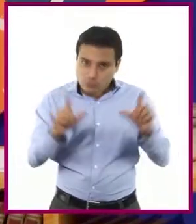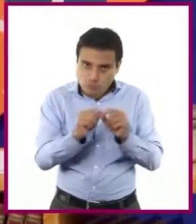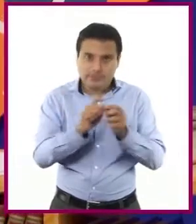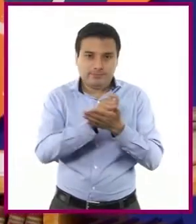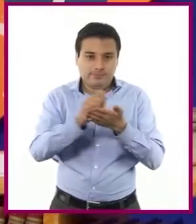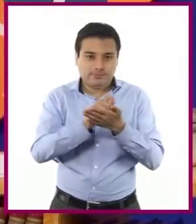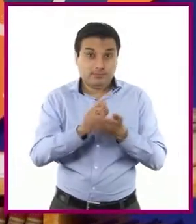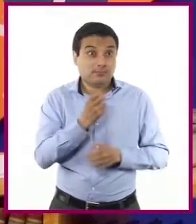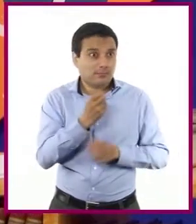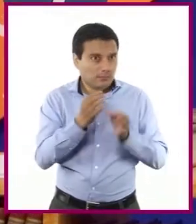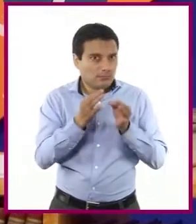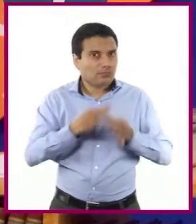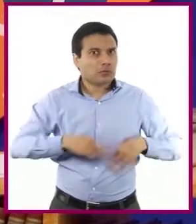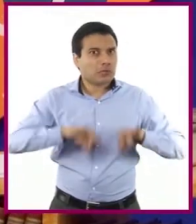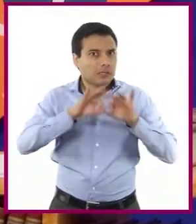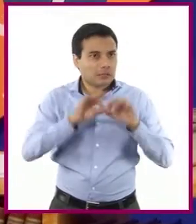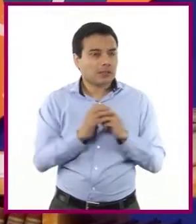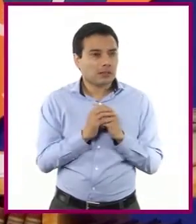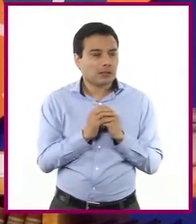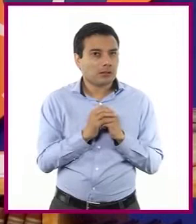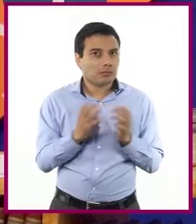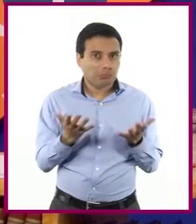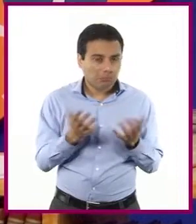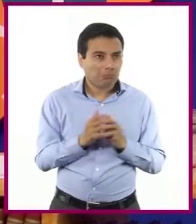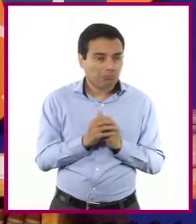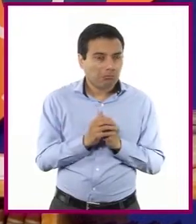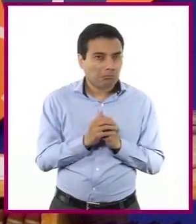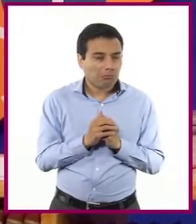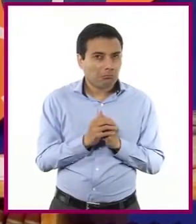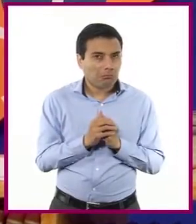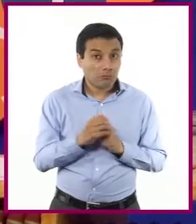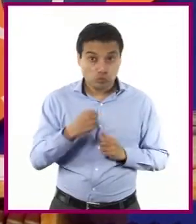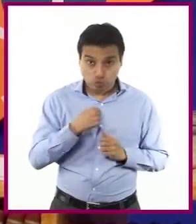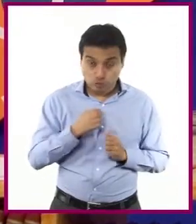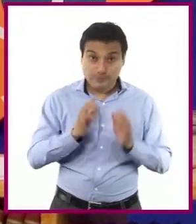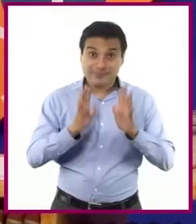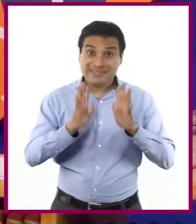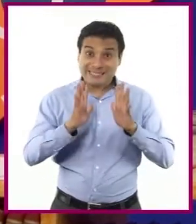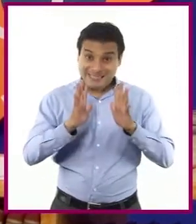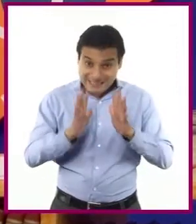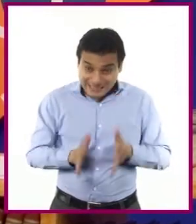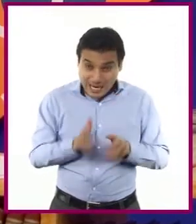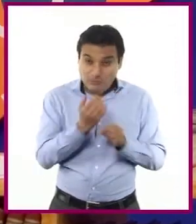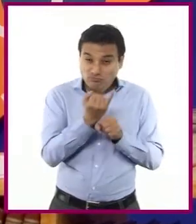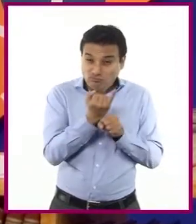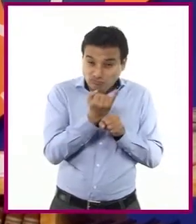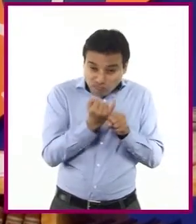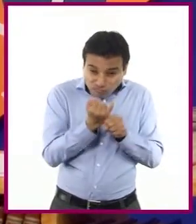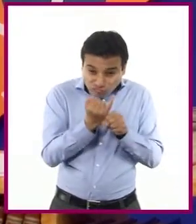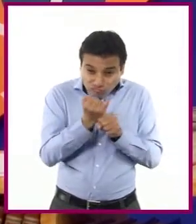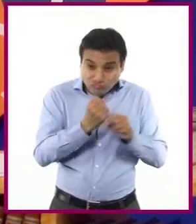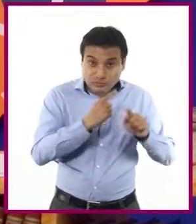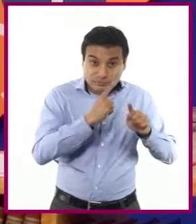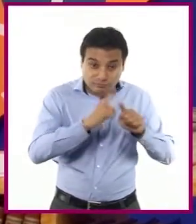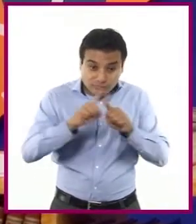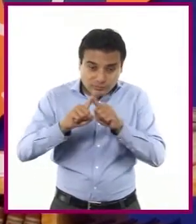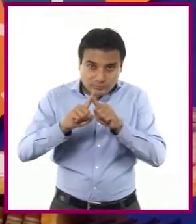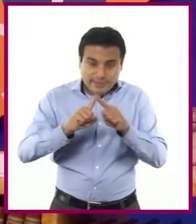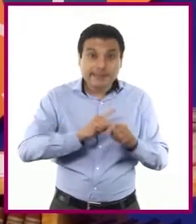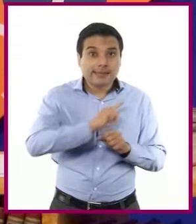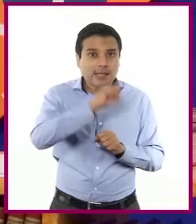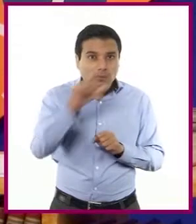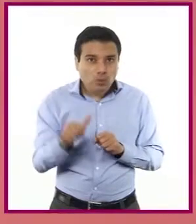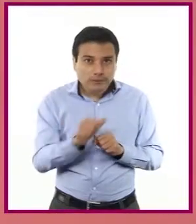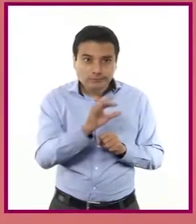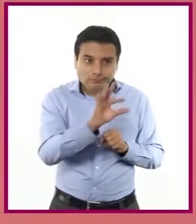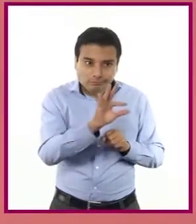muy importante, profesora, pues esto nos permite, después de haber consultado varias fuentes de información, hacer una selección precisa y